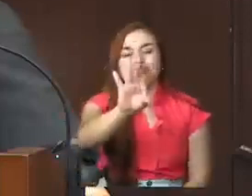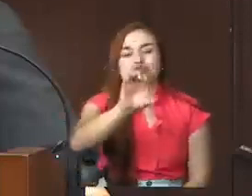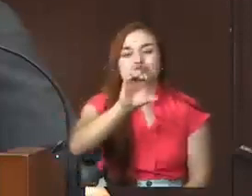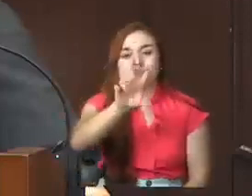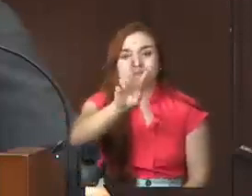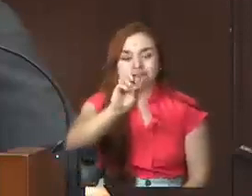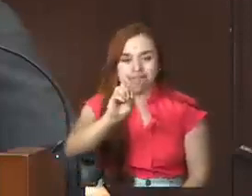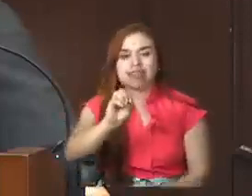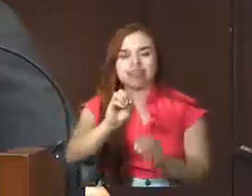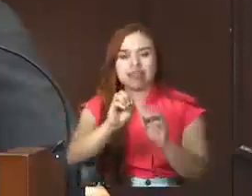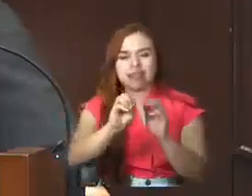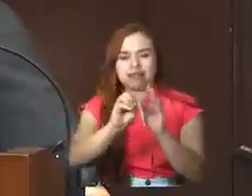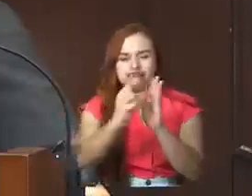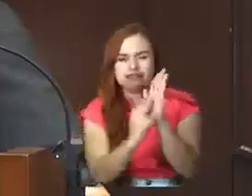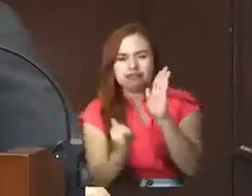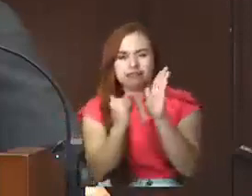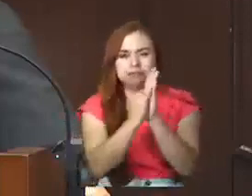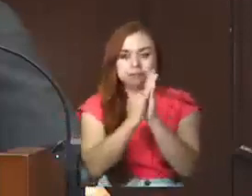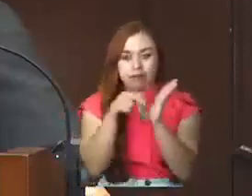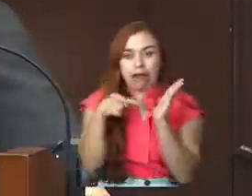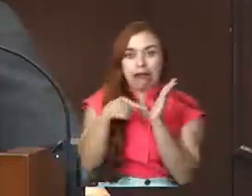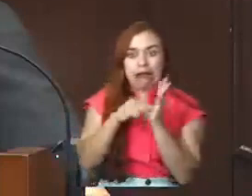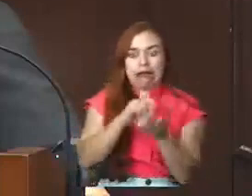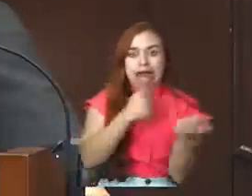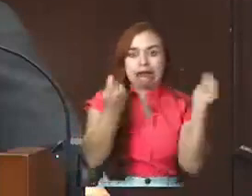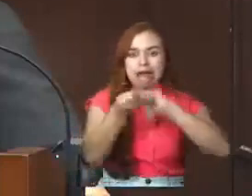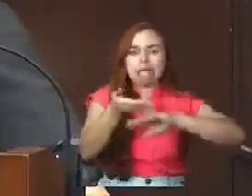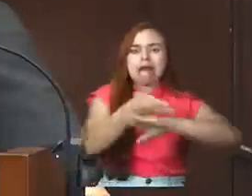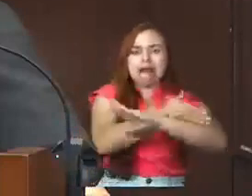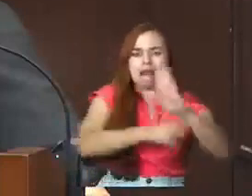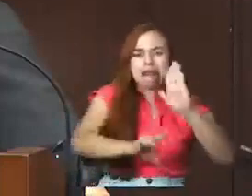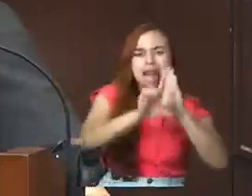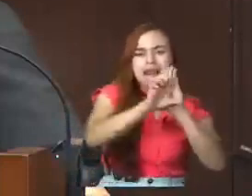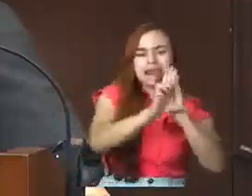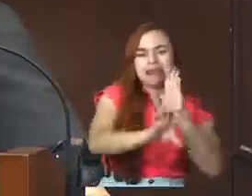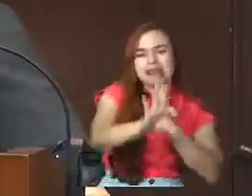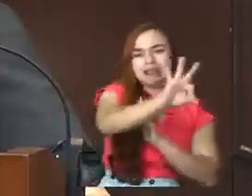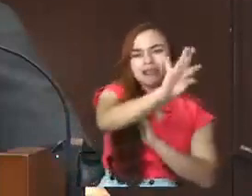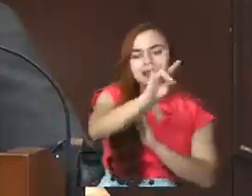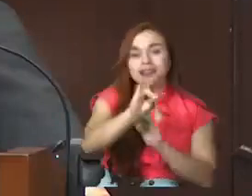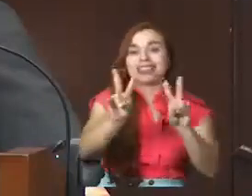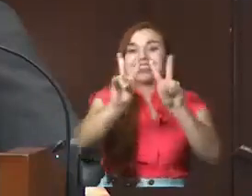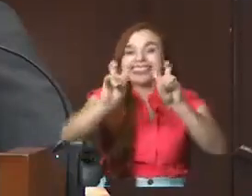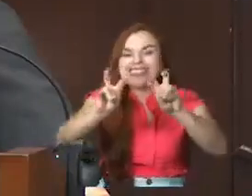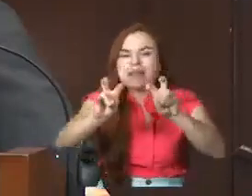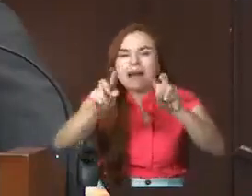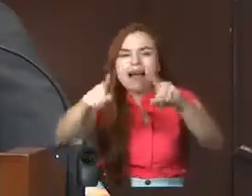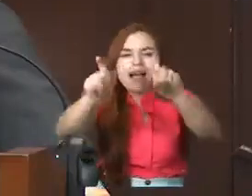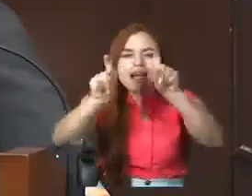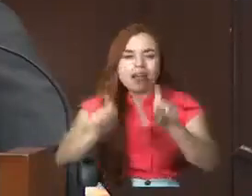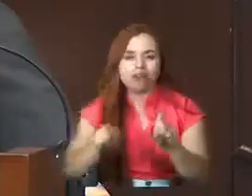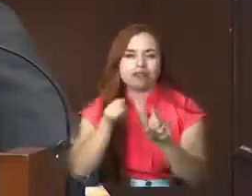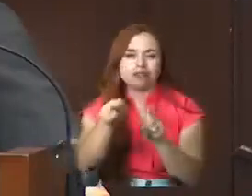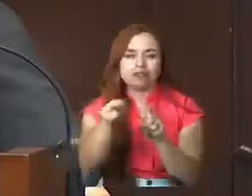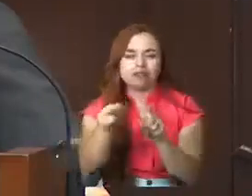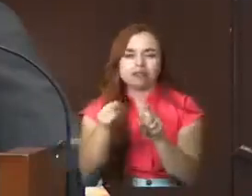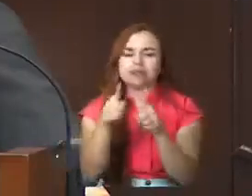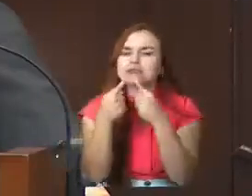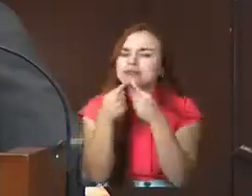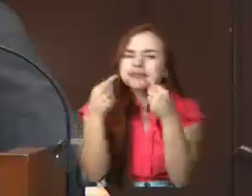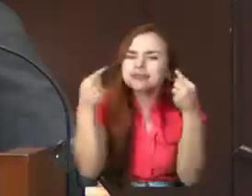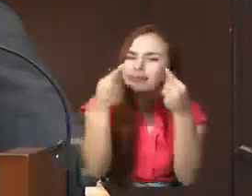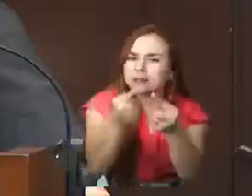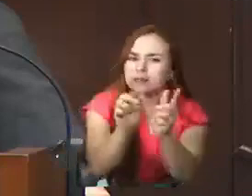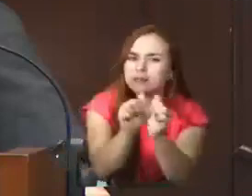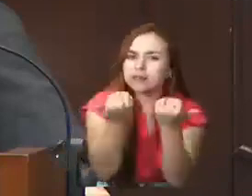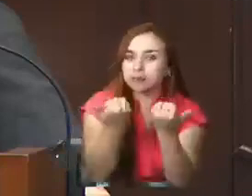Ley 47 de 1946, Orgánica de Educación, que fue una solicitud de los